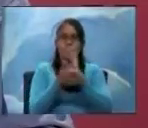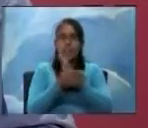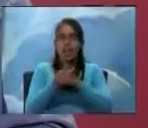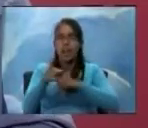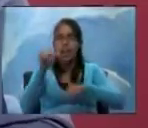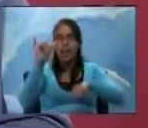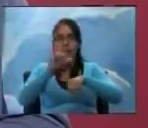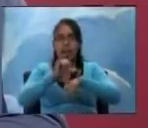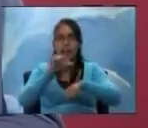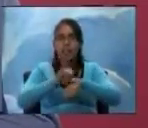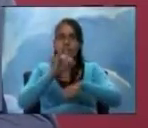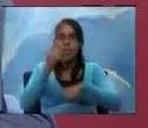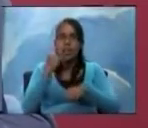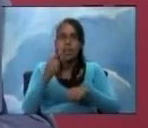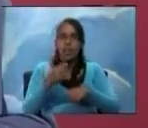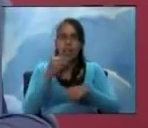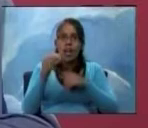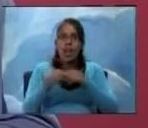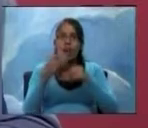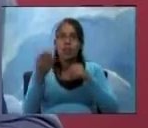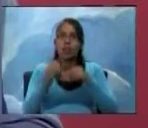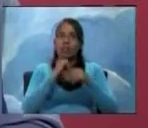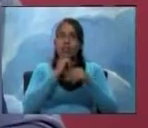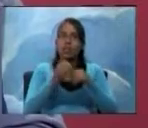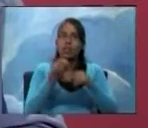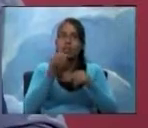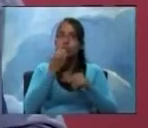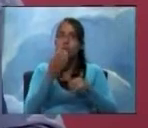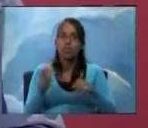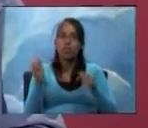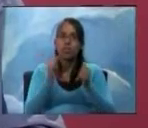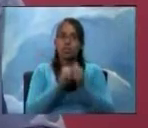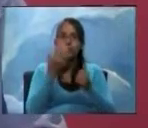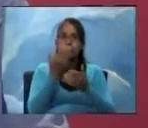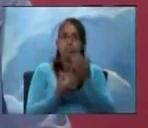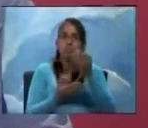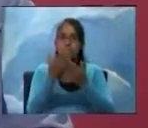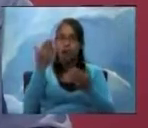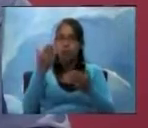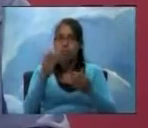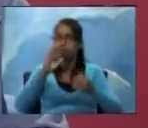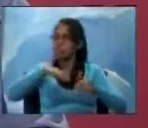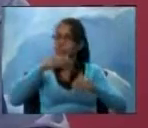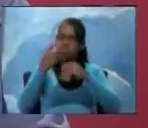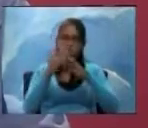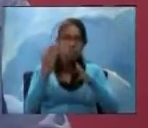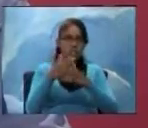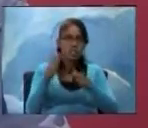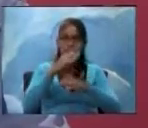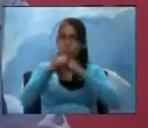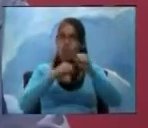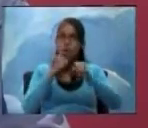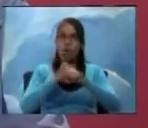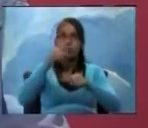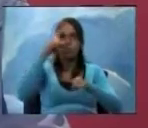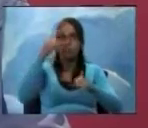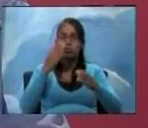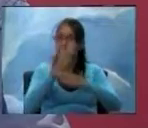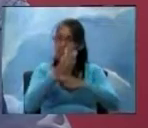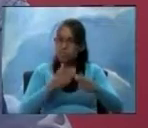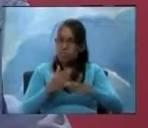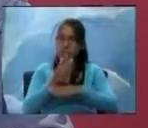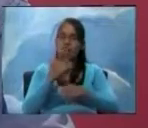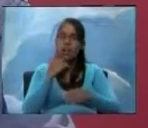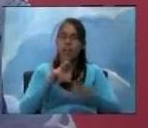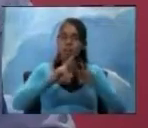iglesia. Y dice que haga lo que es bueno con sus manos. Puede hacer cualquier obra de trabajo, puede ser carpintero, herrero,